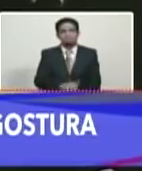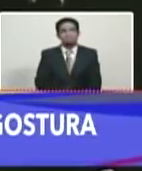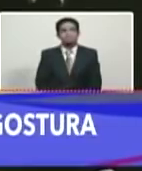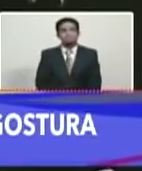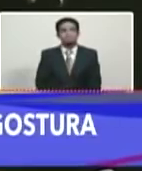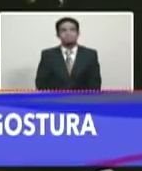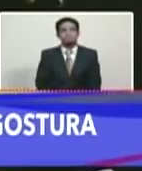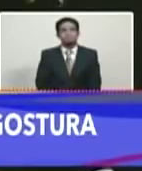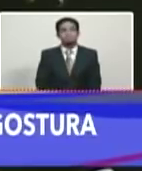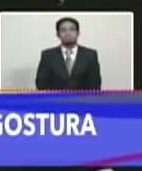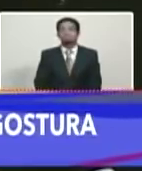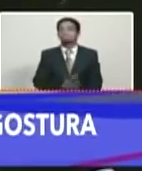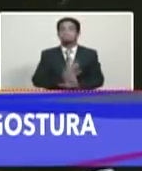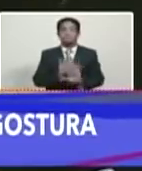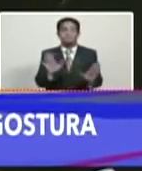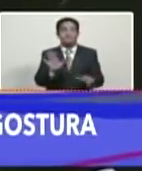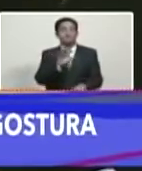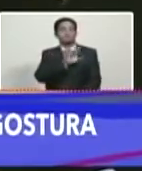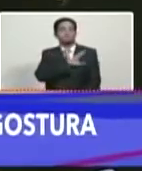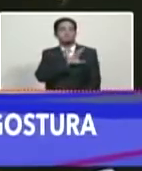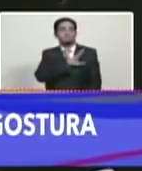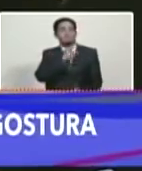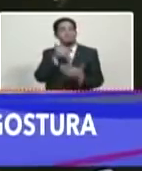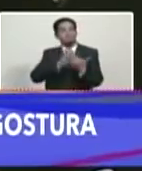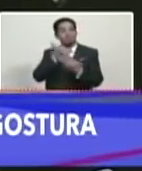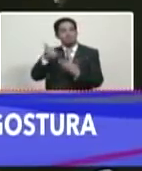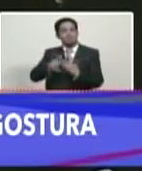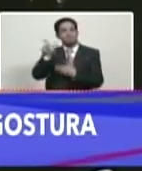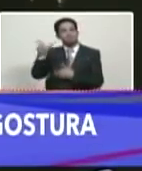Tenemos el proyecto histórico, el de Bolívar.